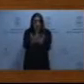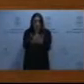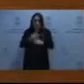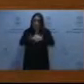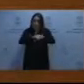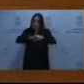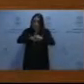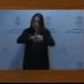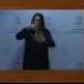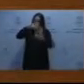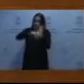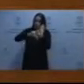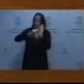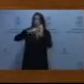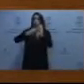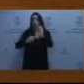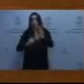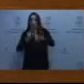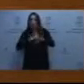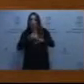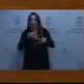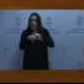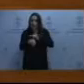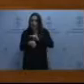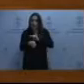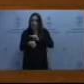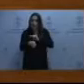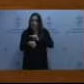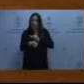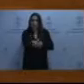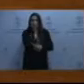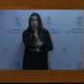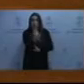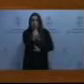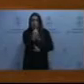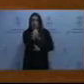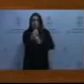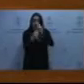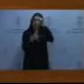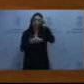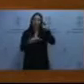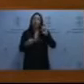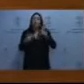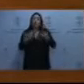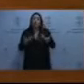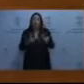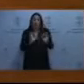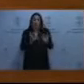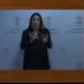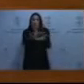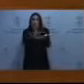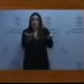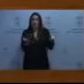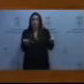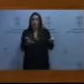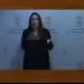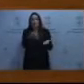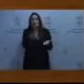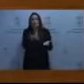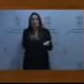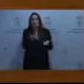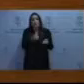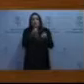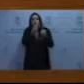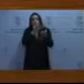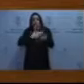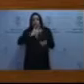sus normativas, para solucionar esto, no se hizo caso a nada y el resultado fue el que fue. Y las declaraciones tampoco son de este portavoz,